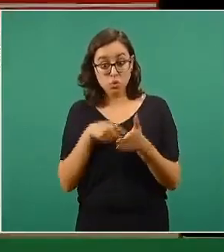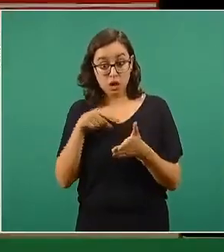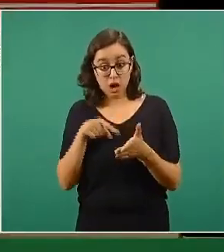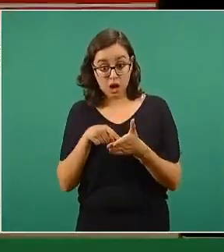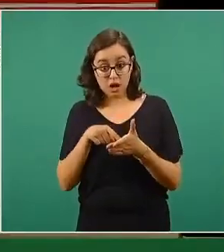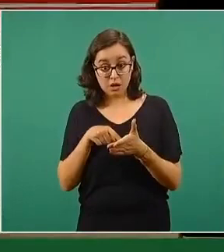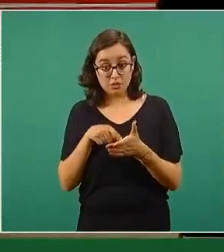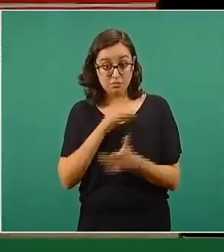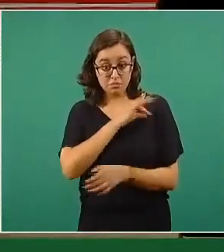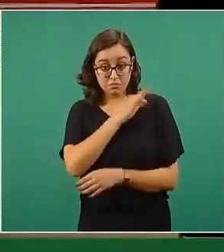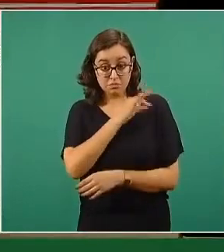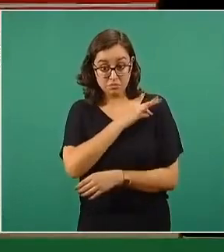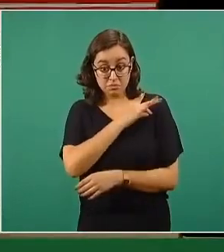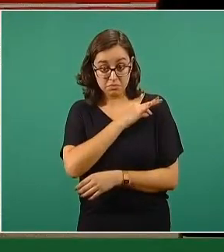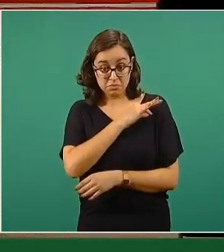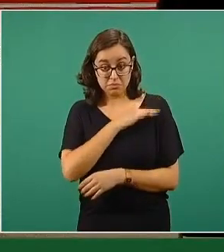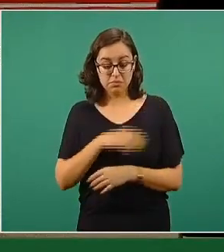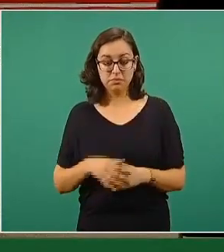favor.